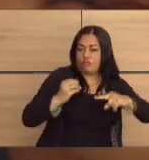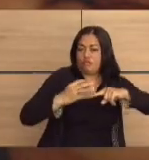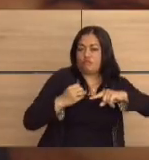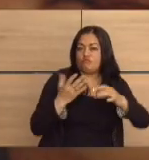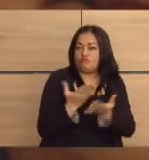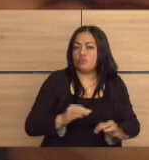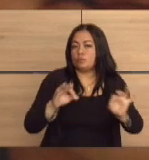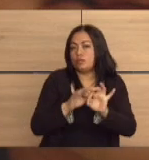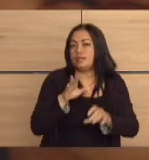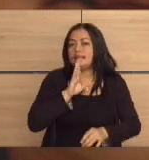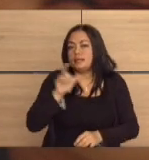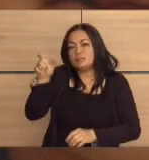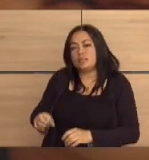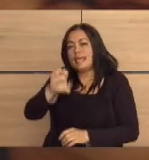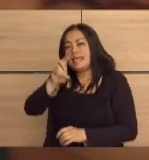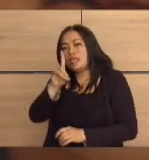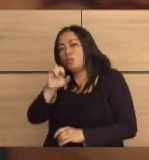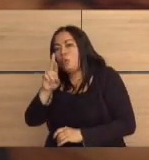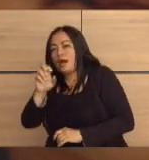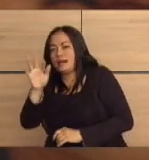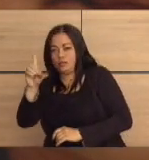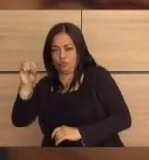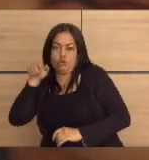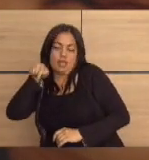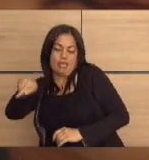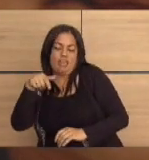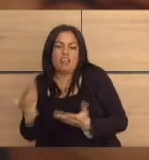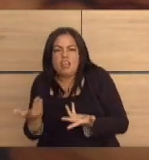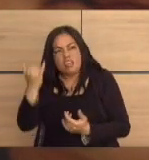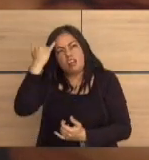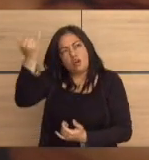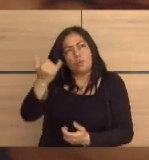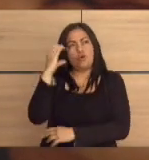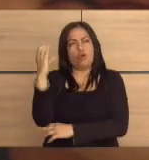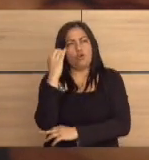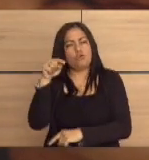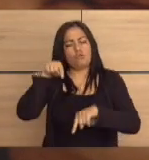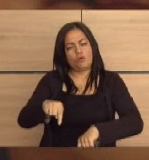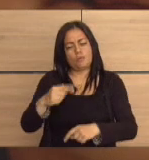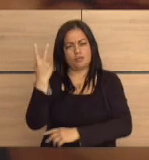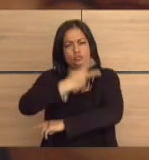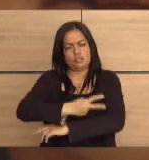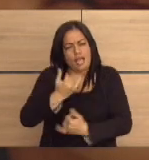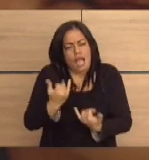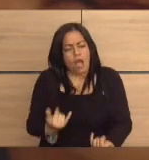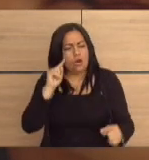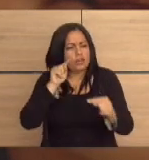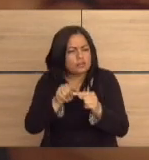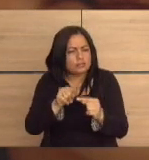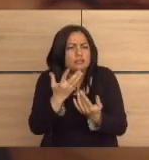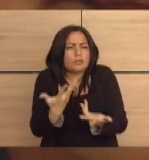menciona el doctor Eduardo, ya da pie a que como país y en estos dos días de reflexión lleguemos